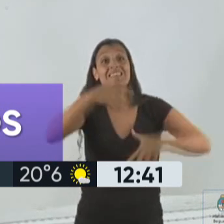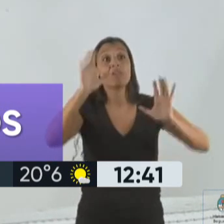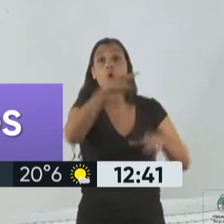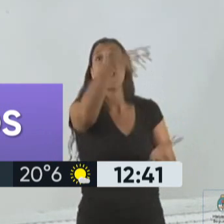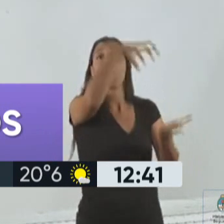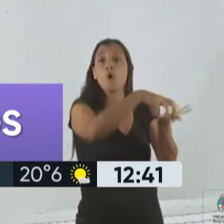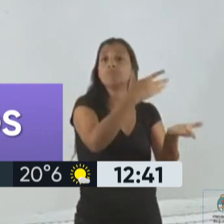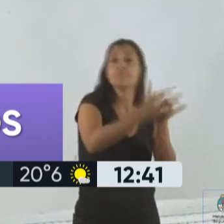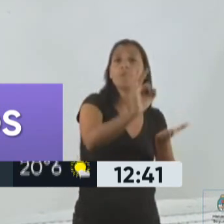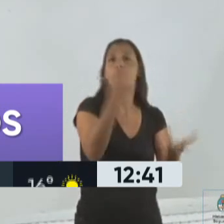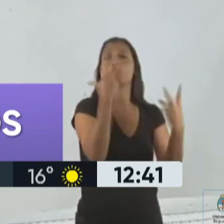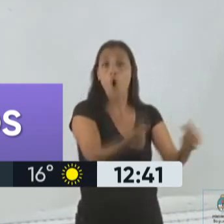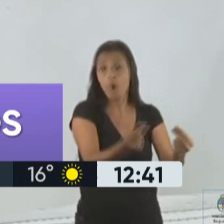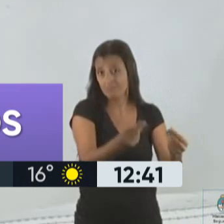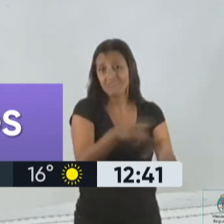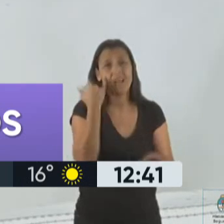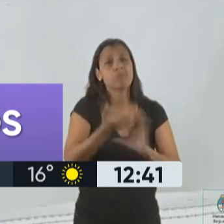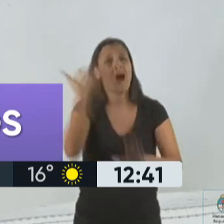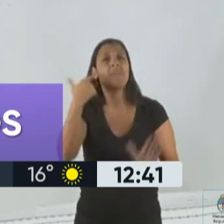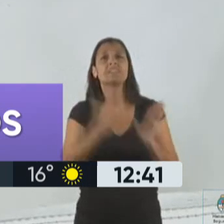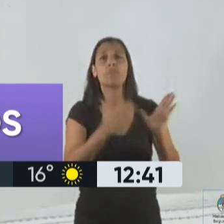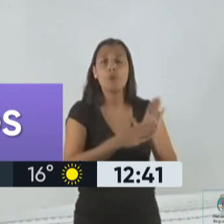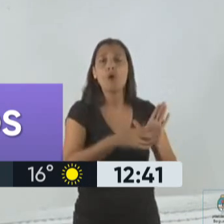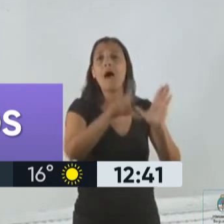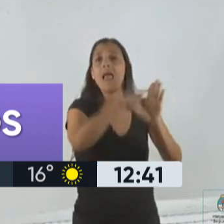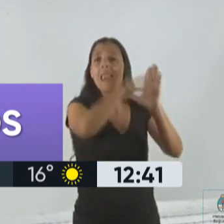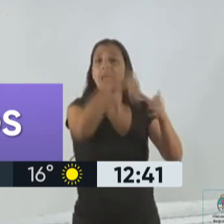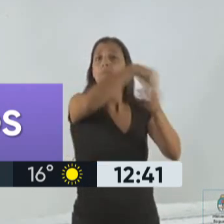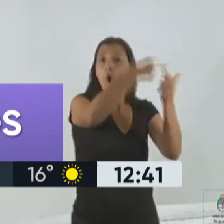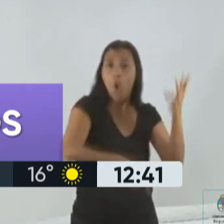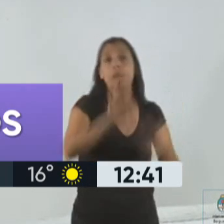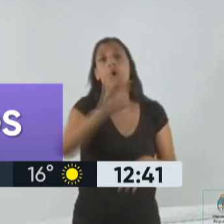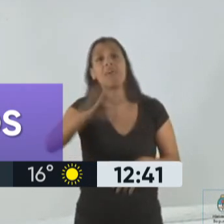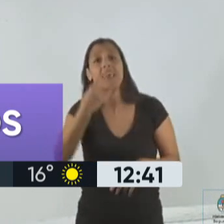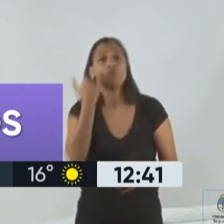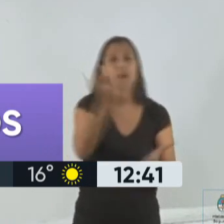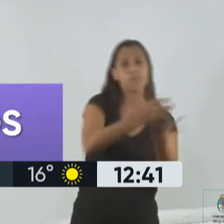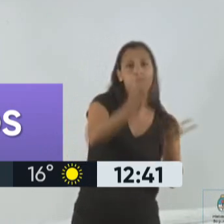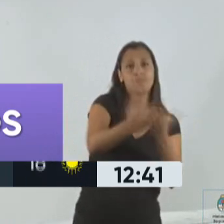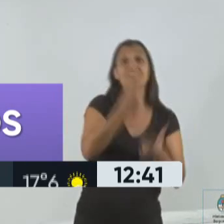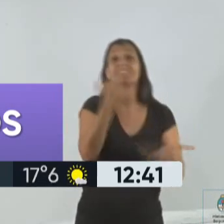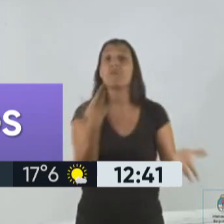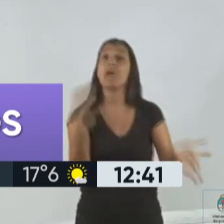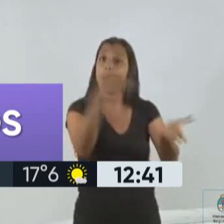que tuvo la ley ómnibus y en particular el decreto de necesidad de urgencia. ¿Qué pasa si el Congreso